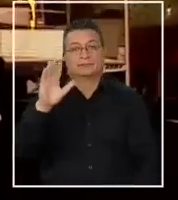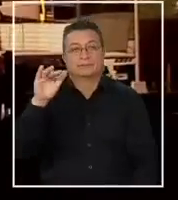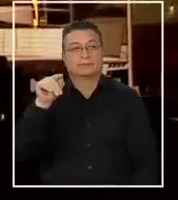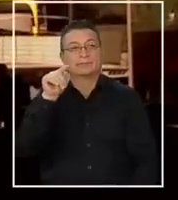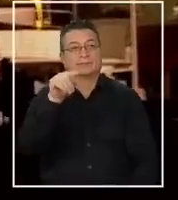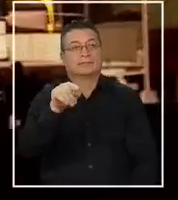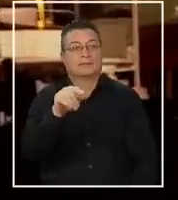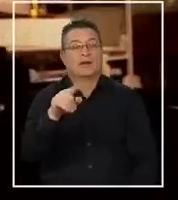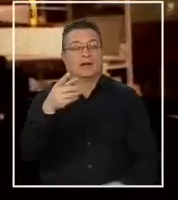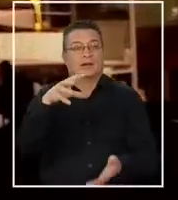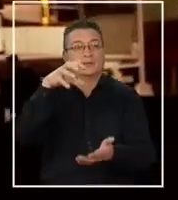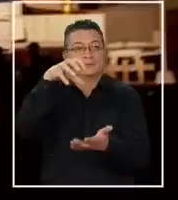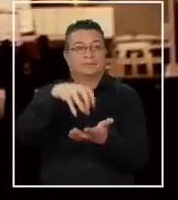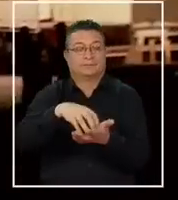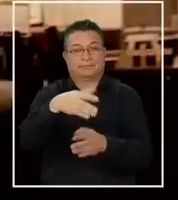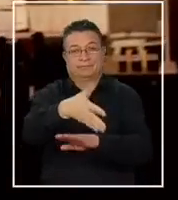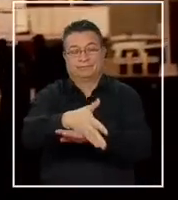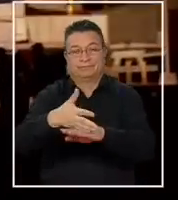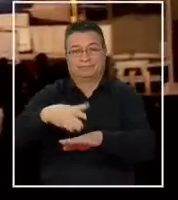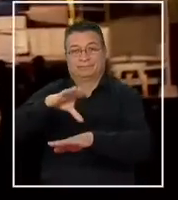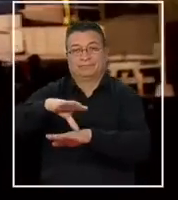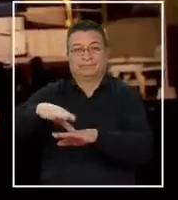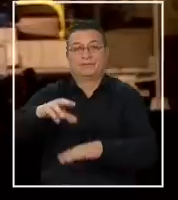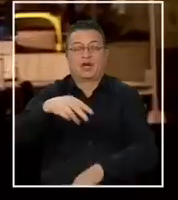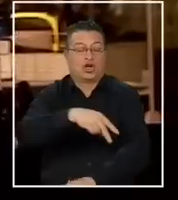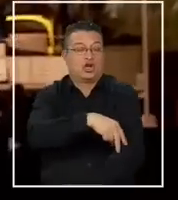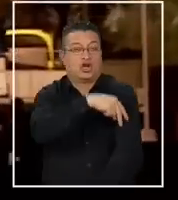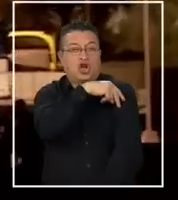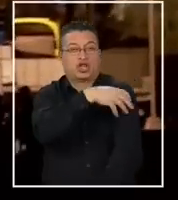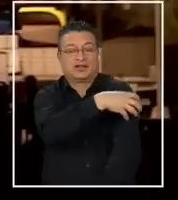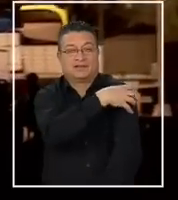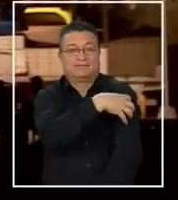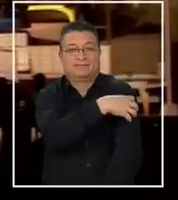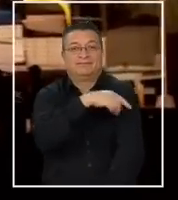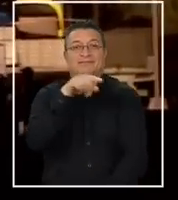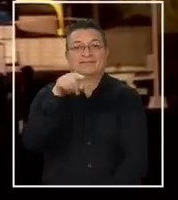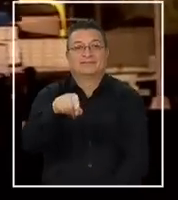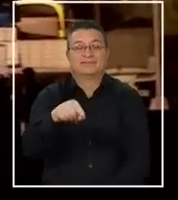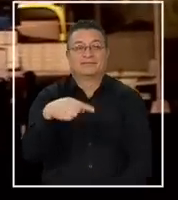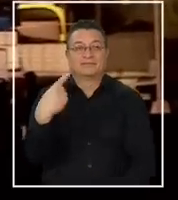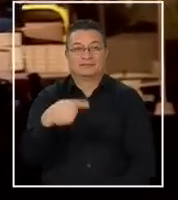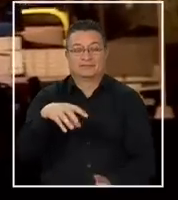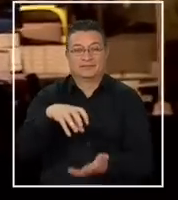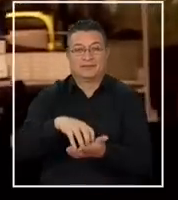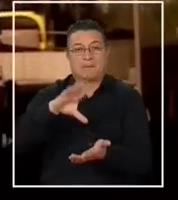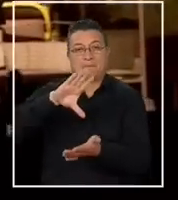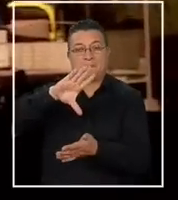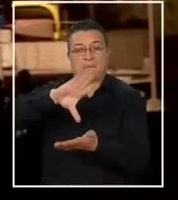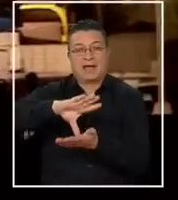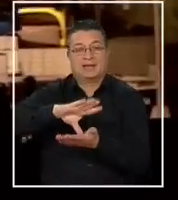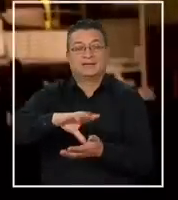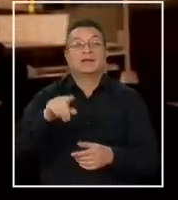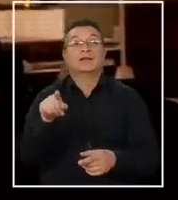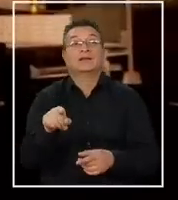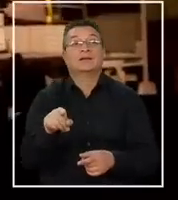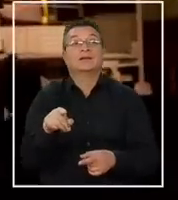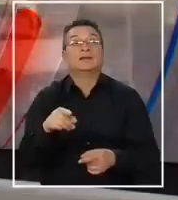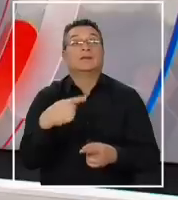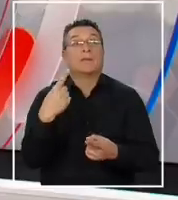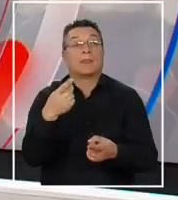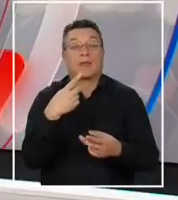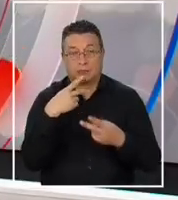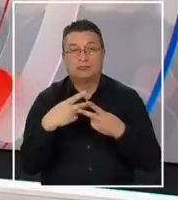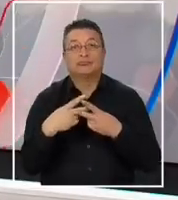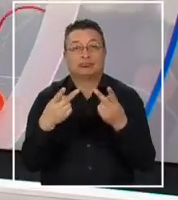acá, una de las fronteras de la macrozona norte, de las fronteras calientes de nuestro país. El despacho de Josefa